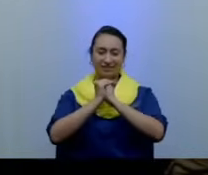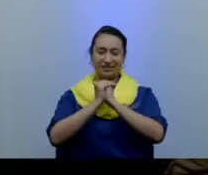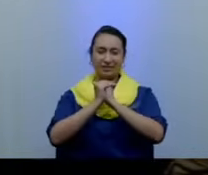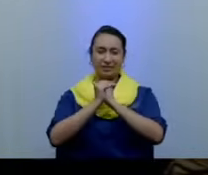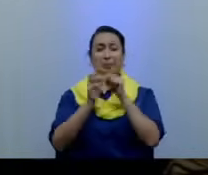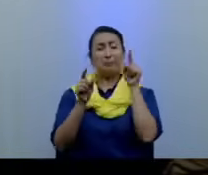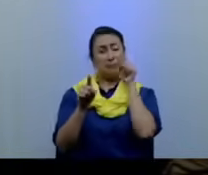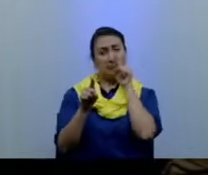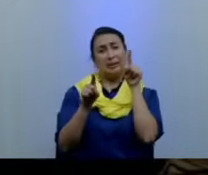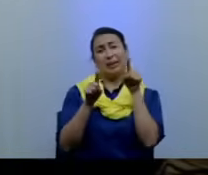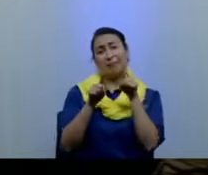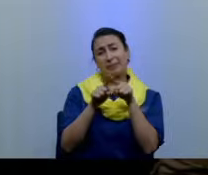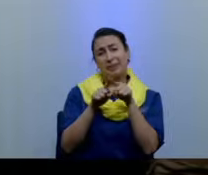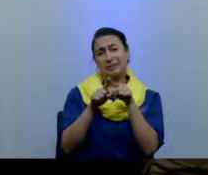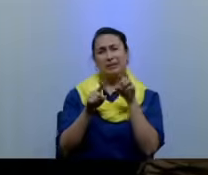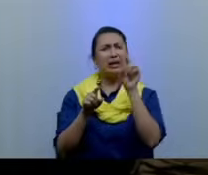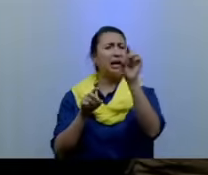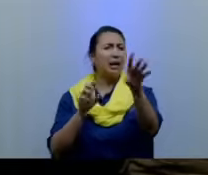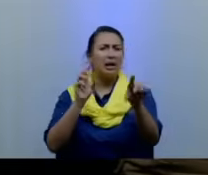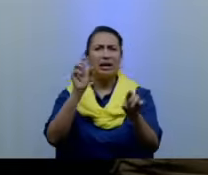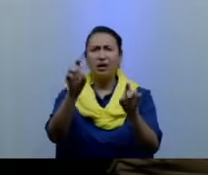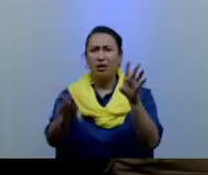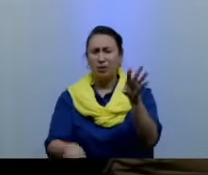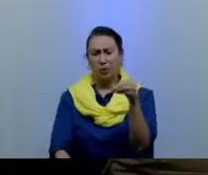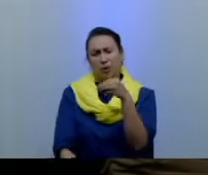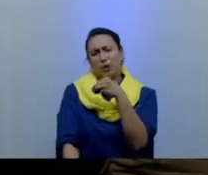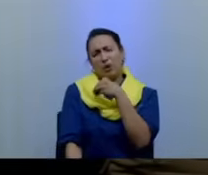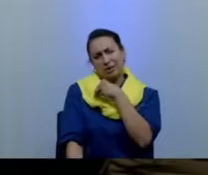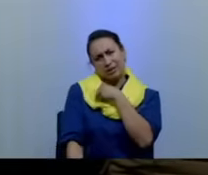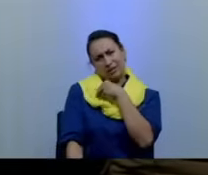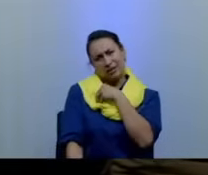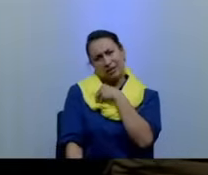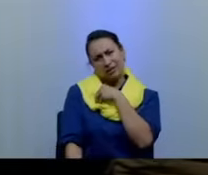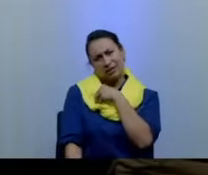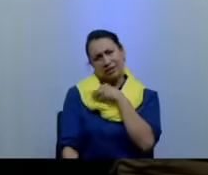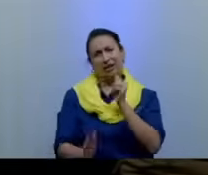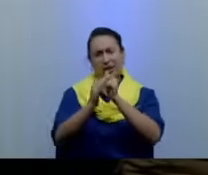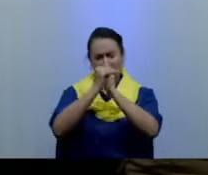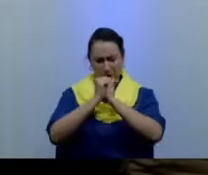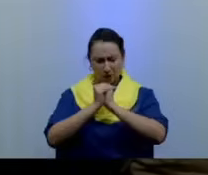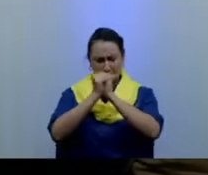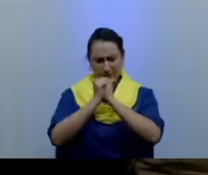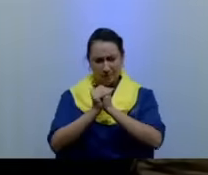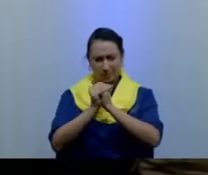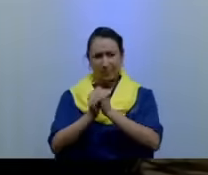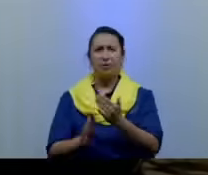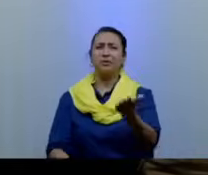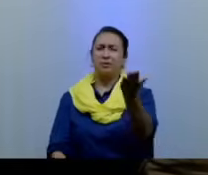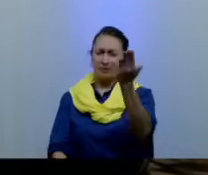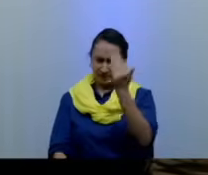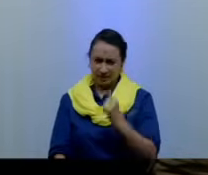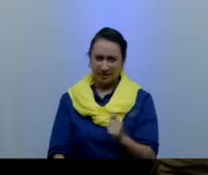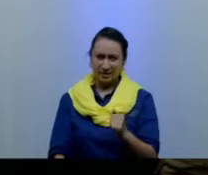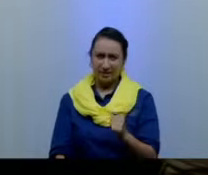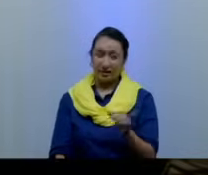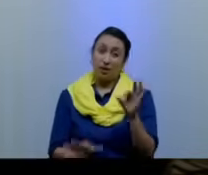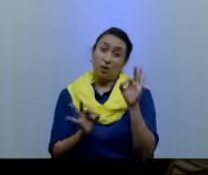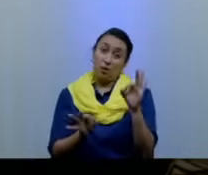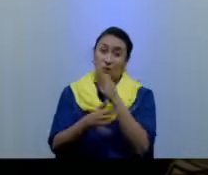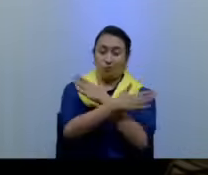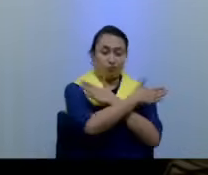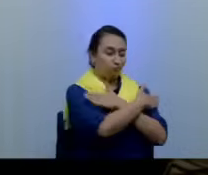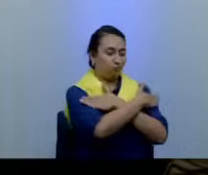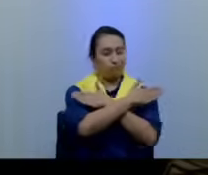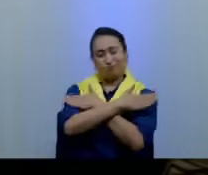alguien más que tal vez no pudo pasar su petición por escrito, pero desea presentar a su niño, está